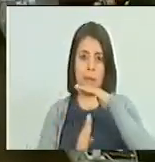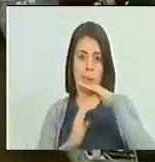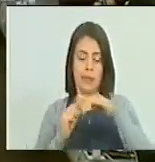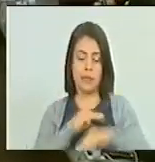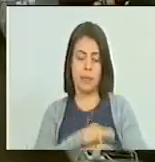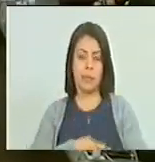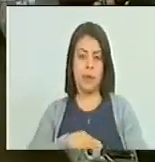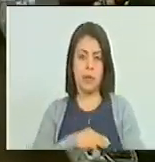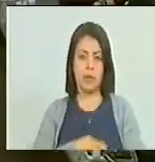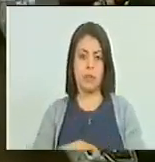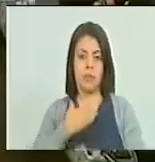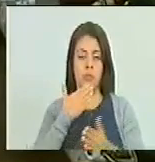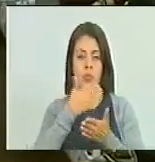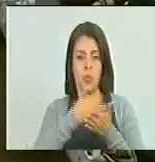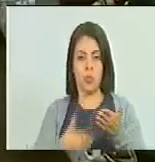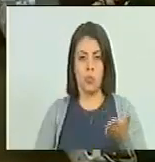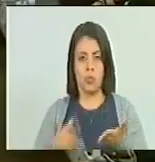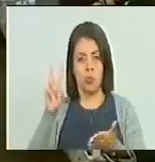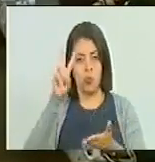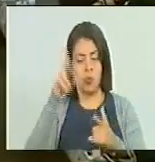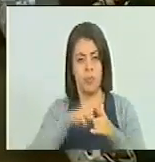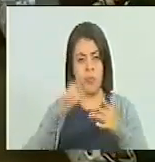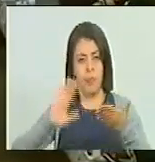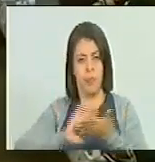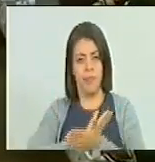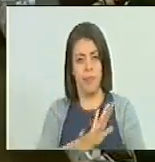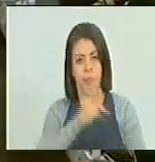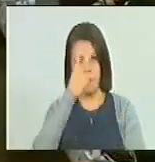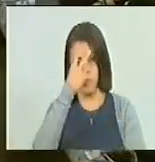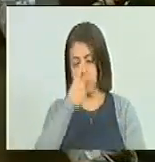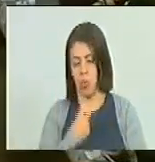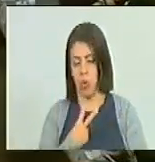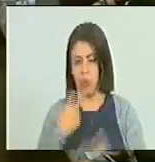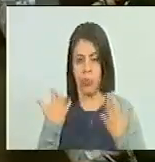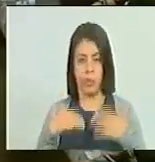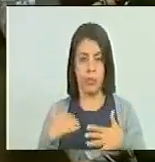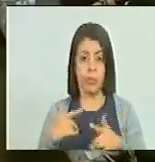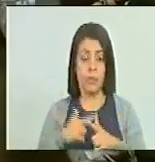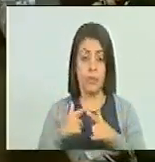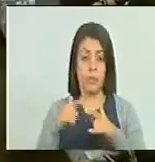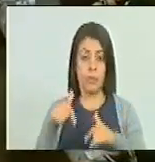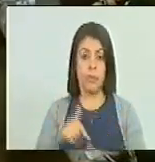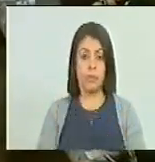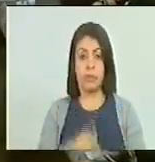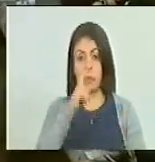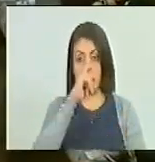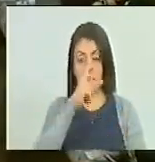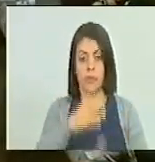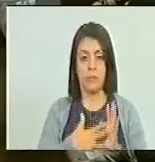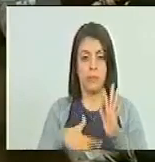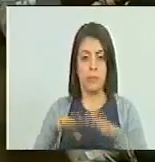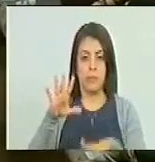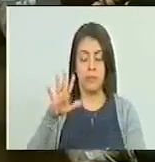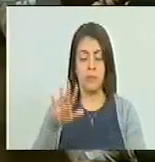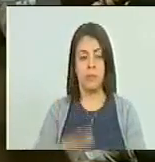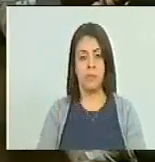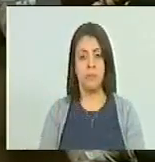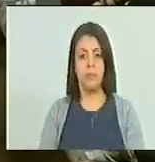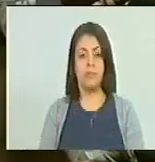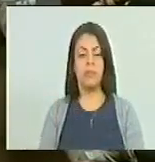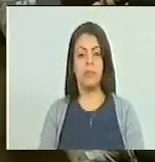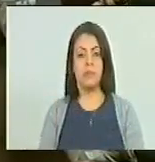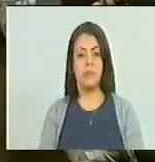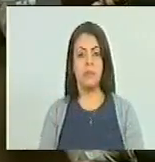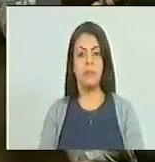Misiones como la propuesta venezolana para la erradicación de la pobreza extrema. En el año 2015